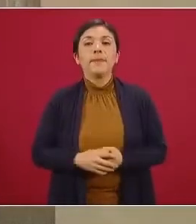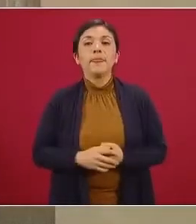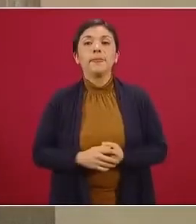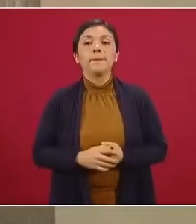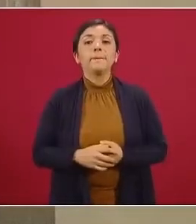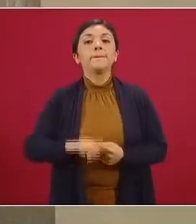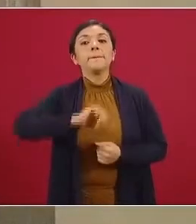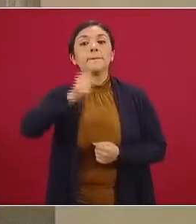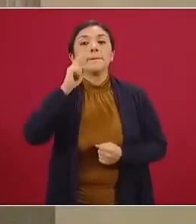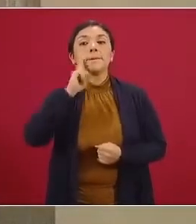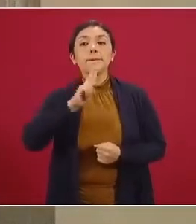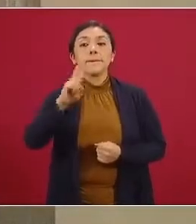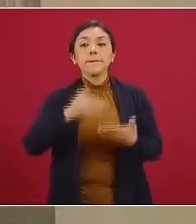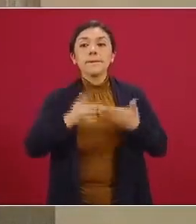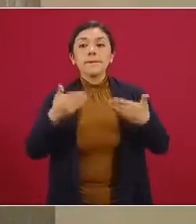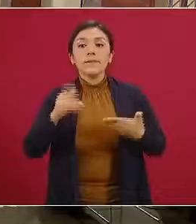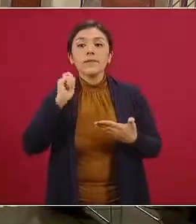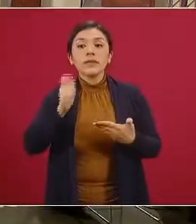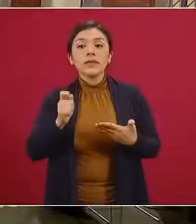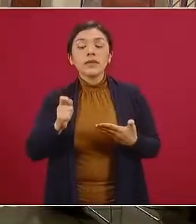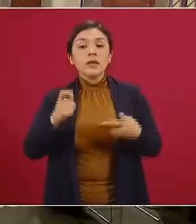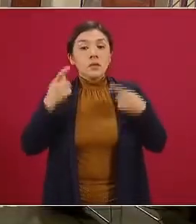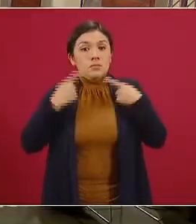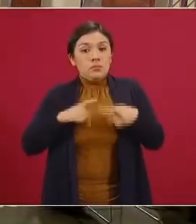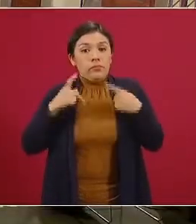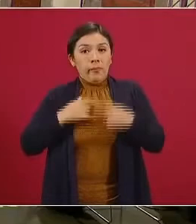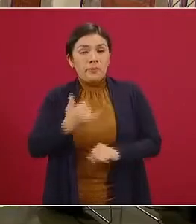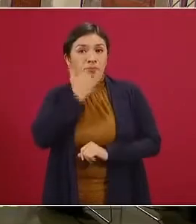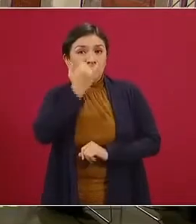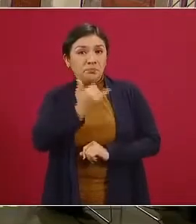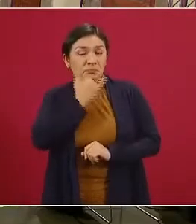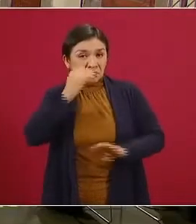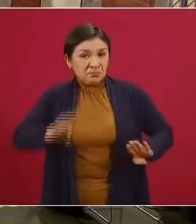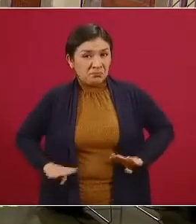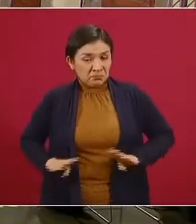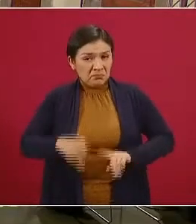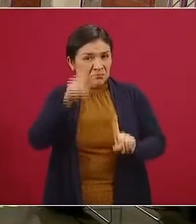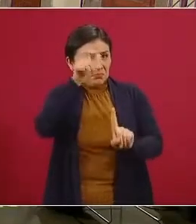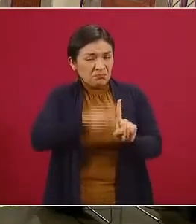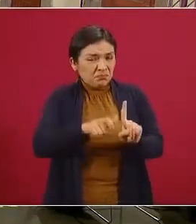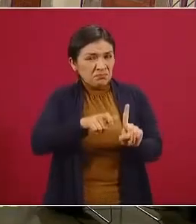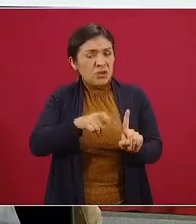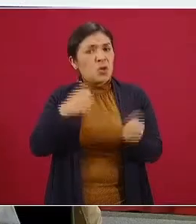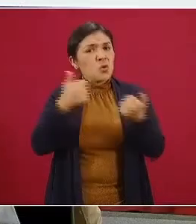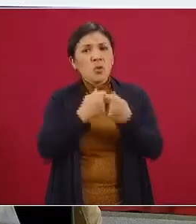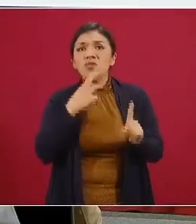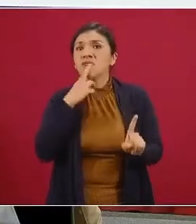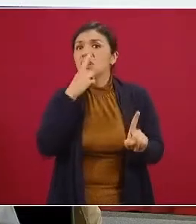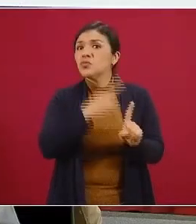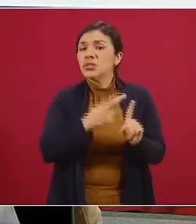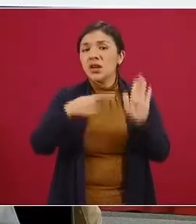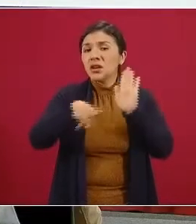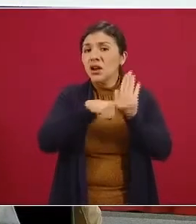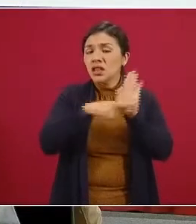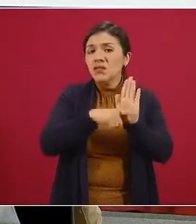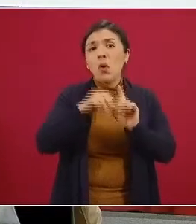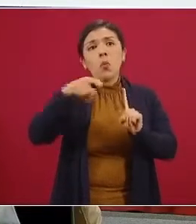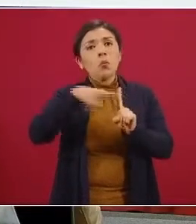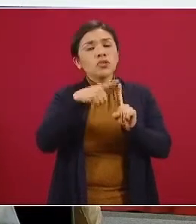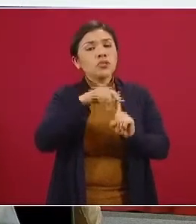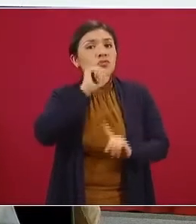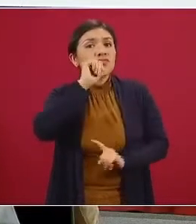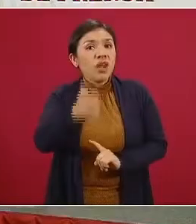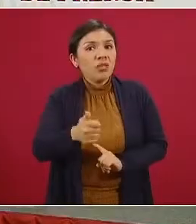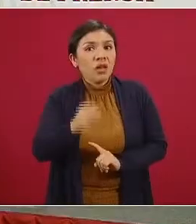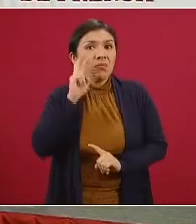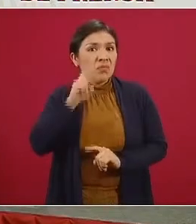Y luego tenemos entonces ahora sí los casos sospechosos, es decir, aquellos que no tienen un resultado o negativo o positivo, por